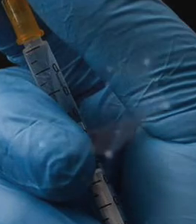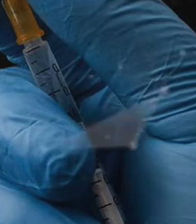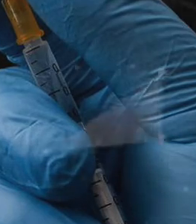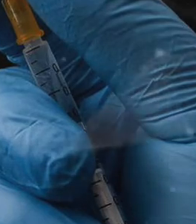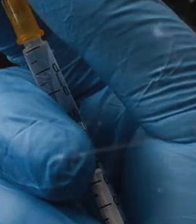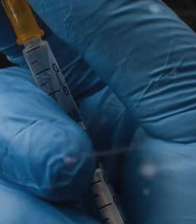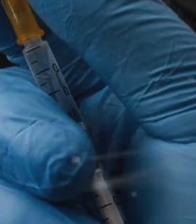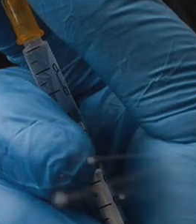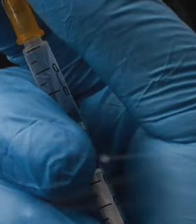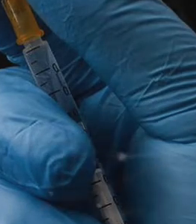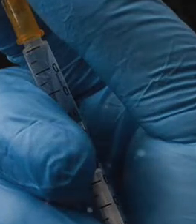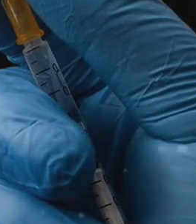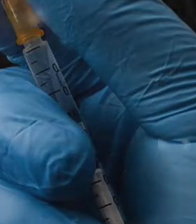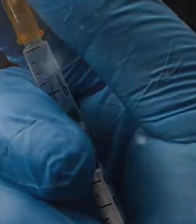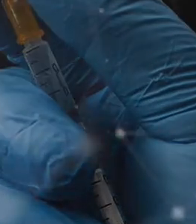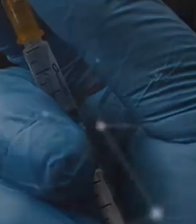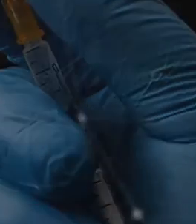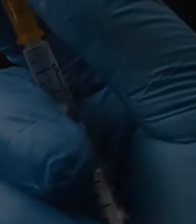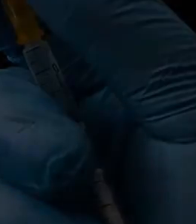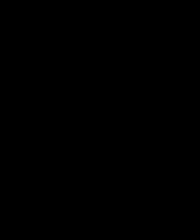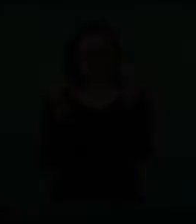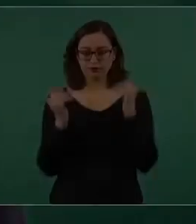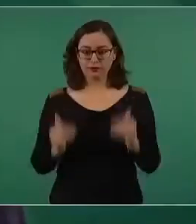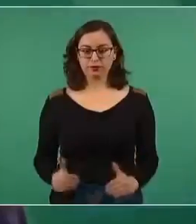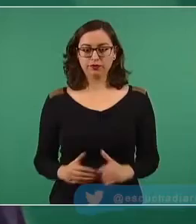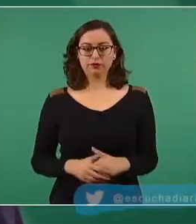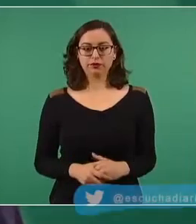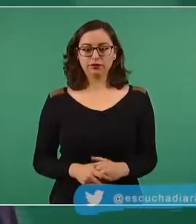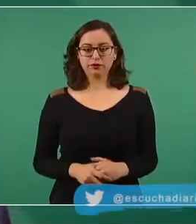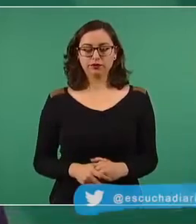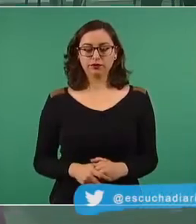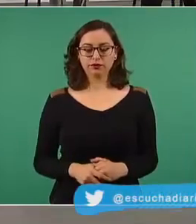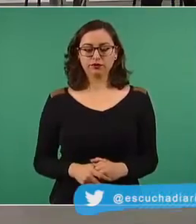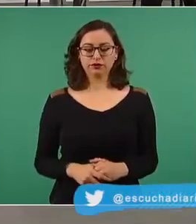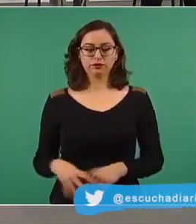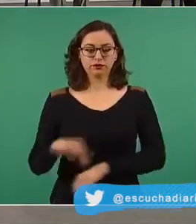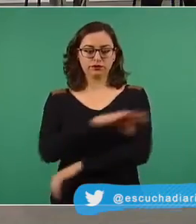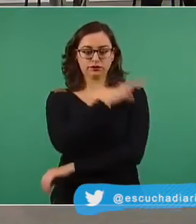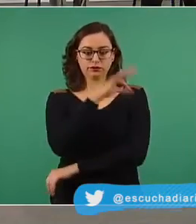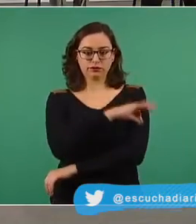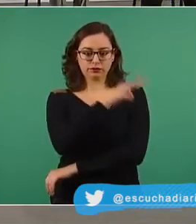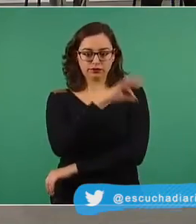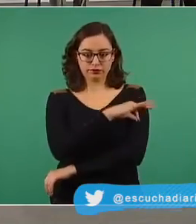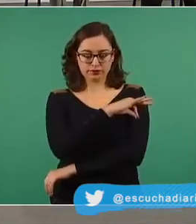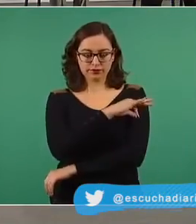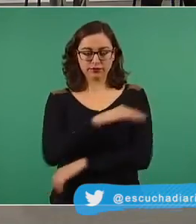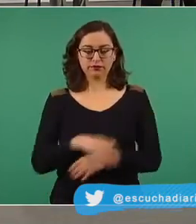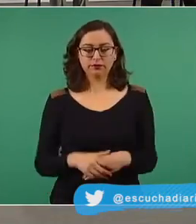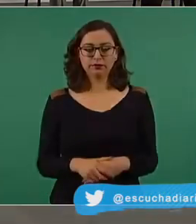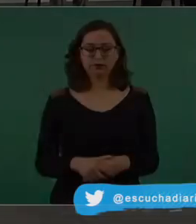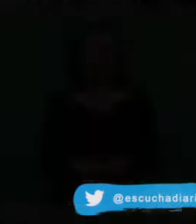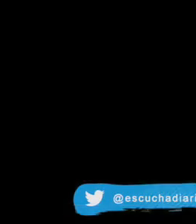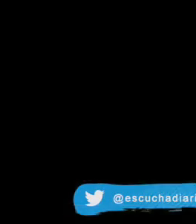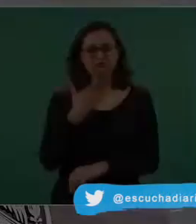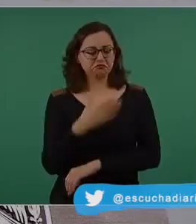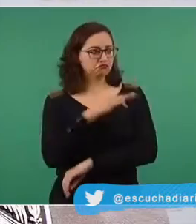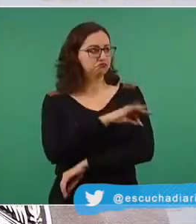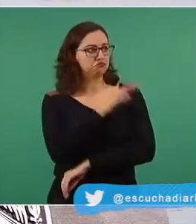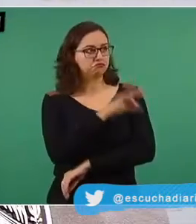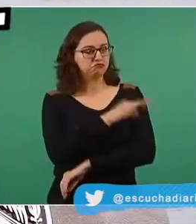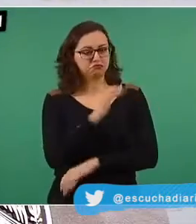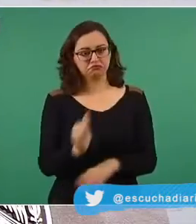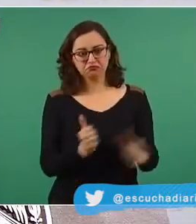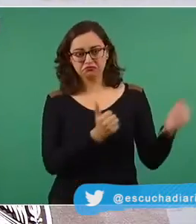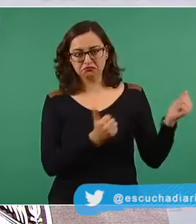Avance de la vacunación en México. Vamos a ver ahora vacunación. El 26 de septiembre se han